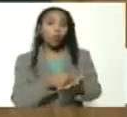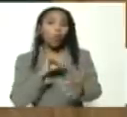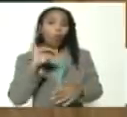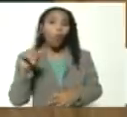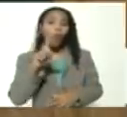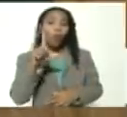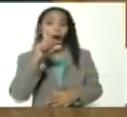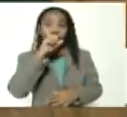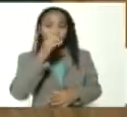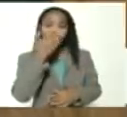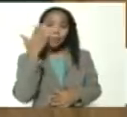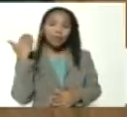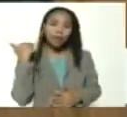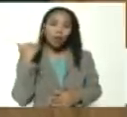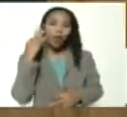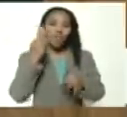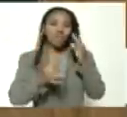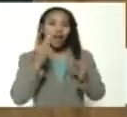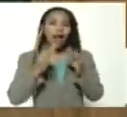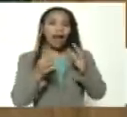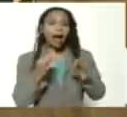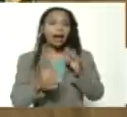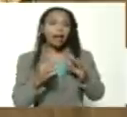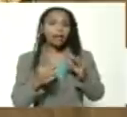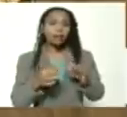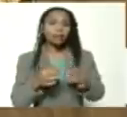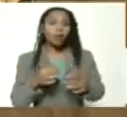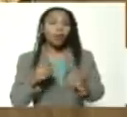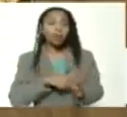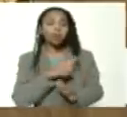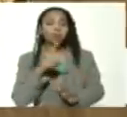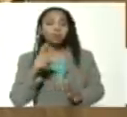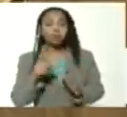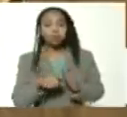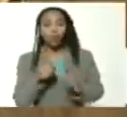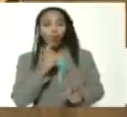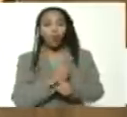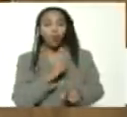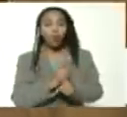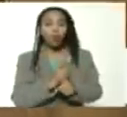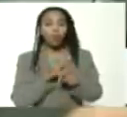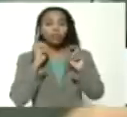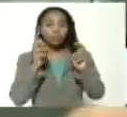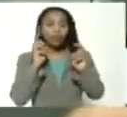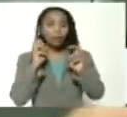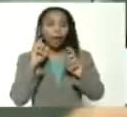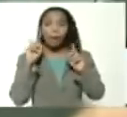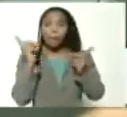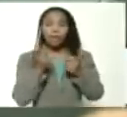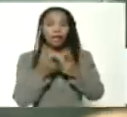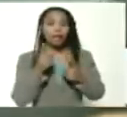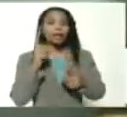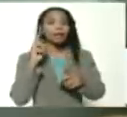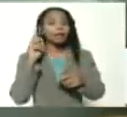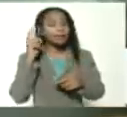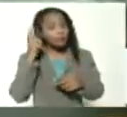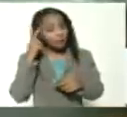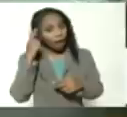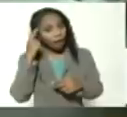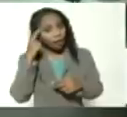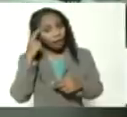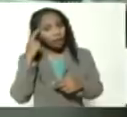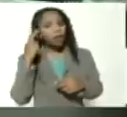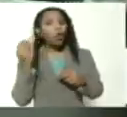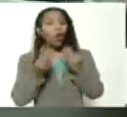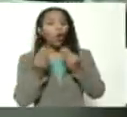año pasado, los fiscales con competencia en materia ambiental conocen casos relativos también al tema de la